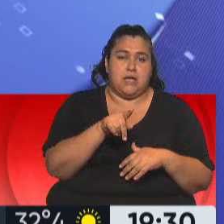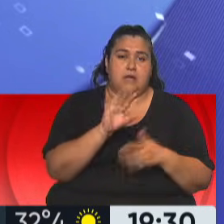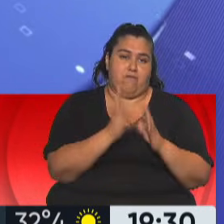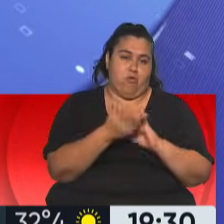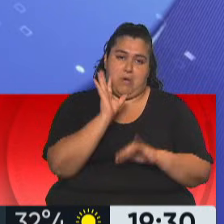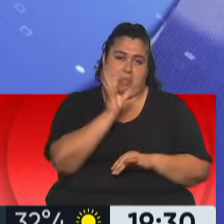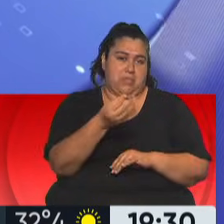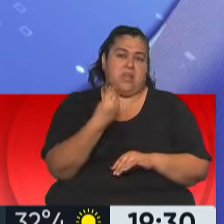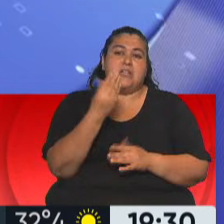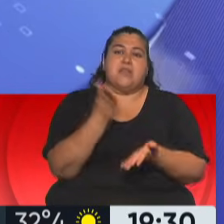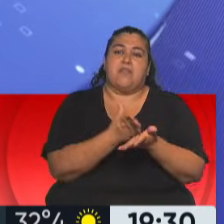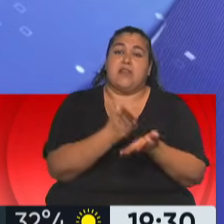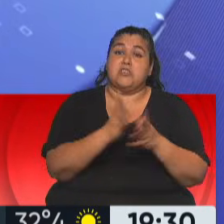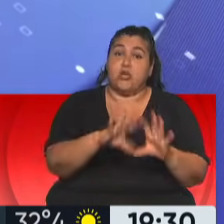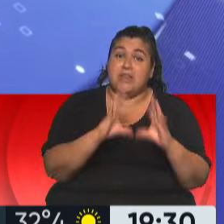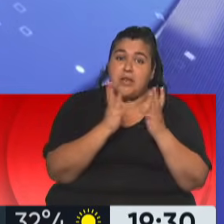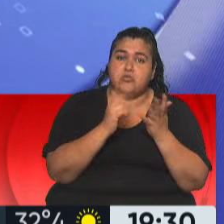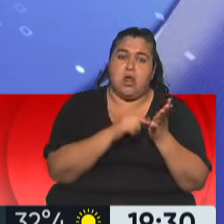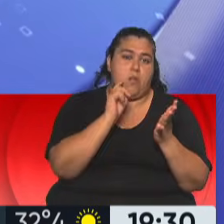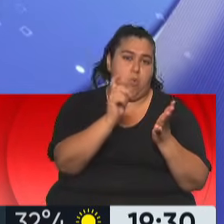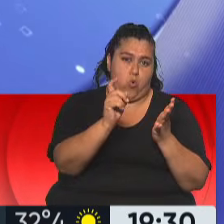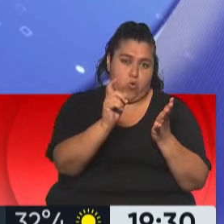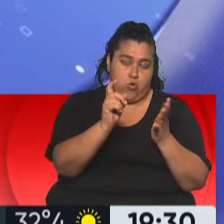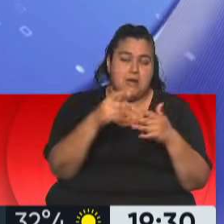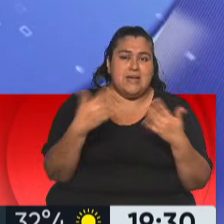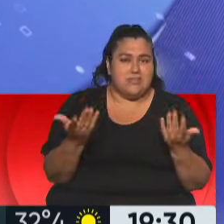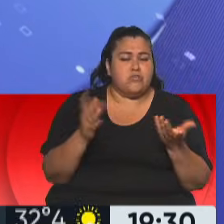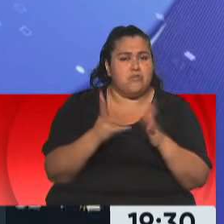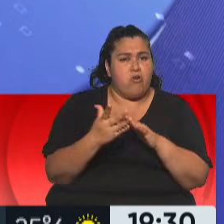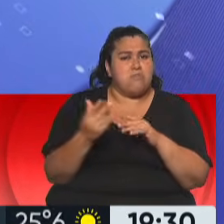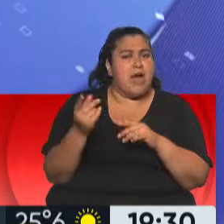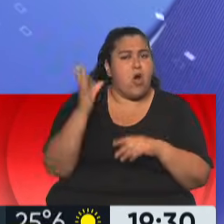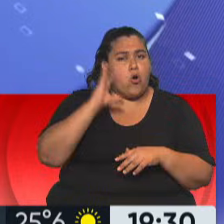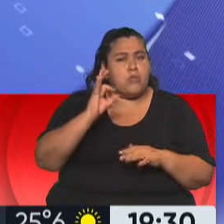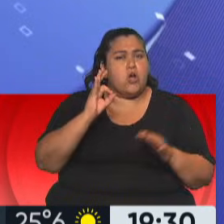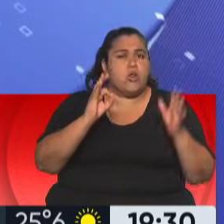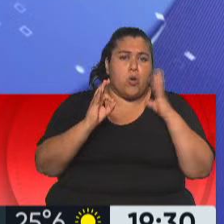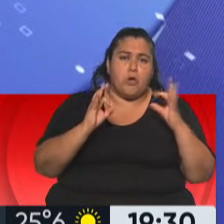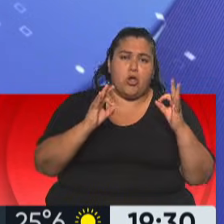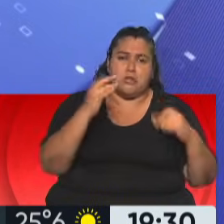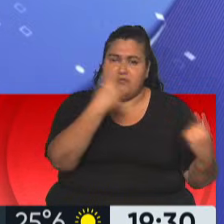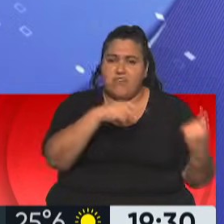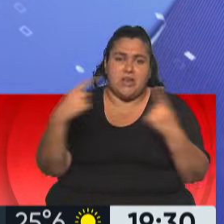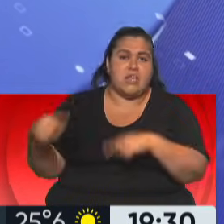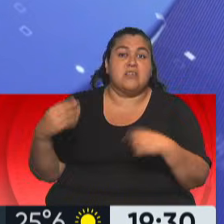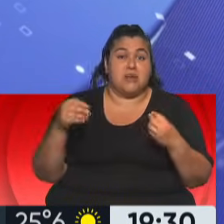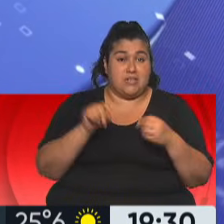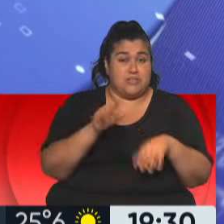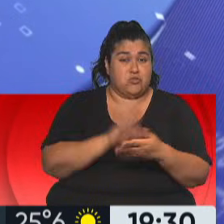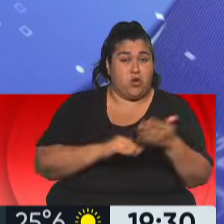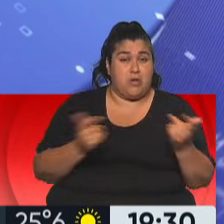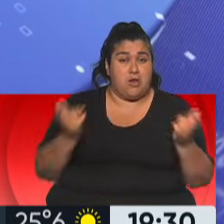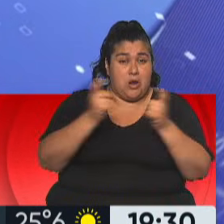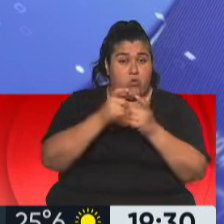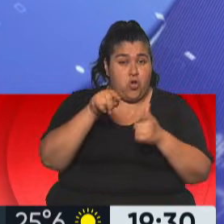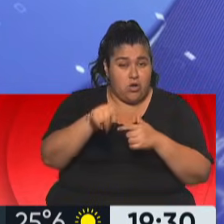violación al derecho internacional. Por eso un campo de batalla, digamos, entre las distintas posturas de esta reunión del Consejo de Seguridad, que como